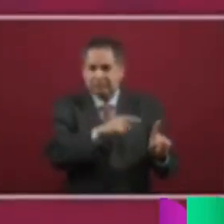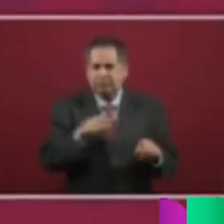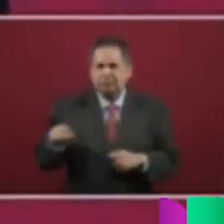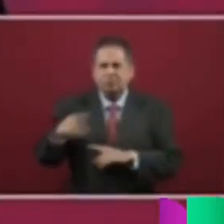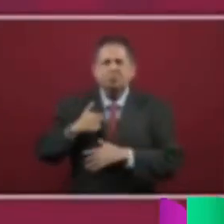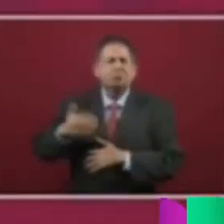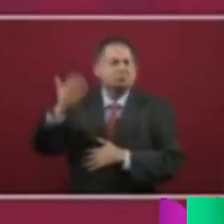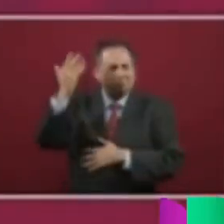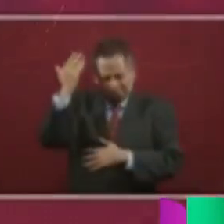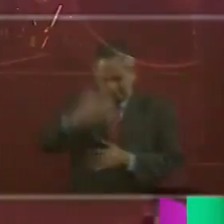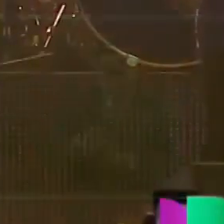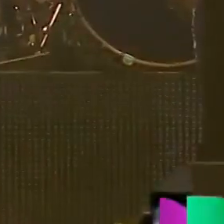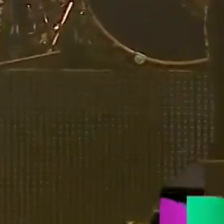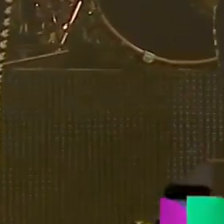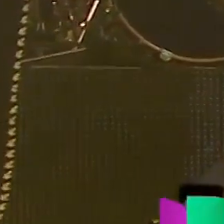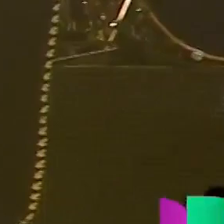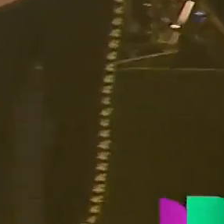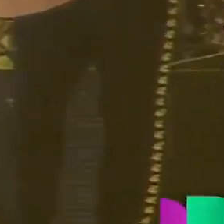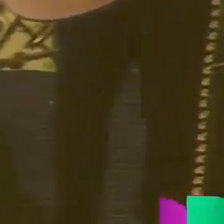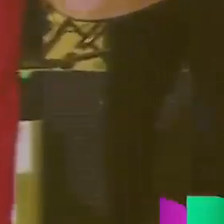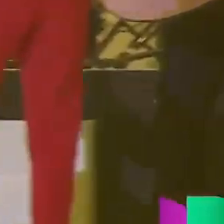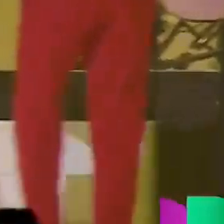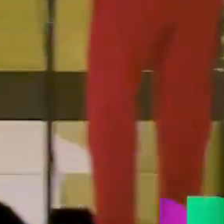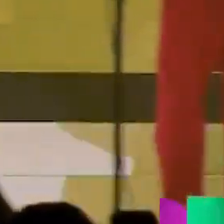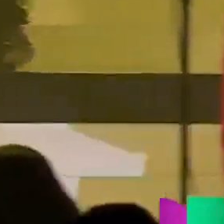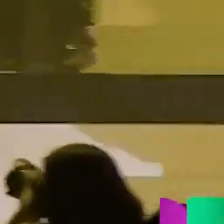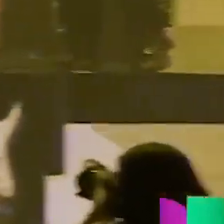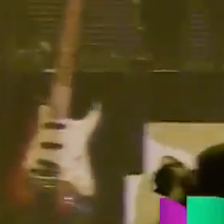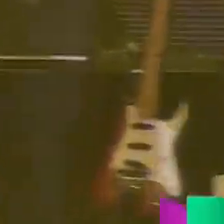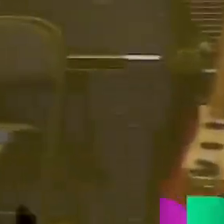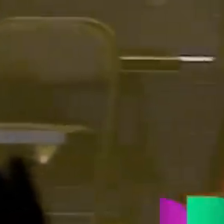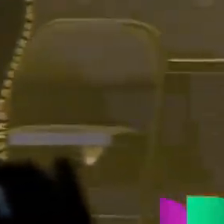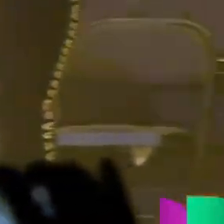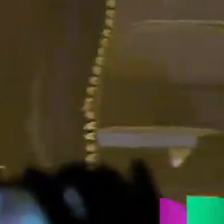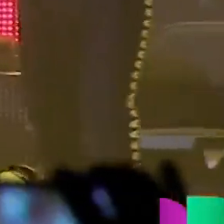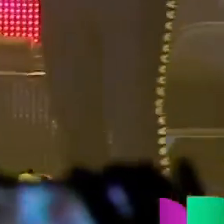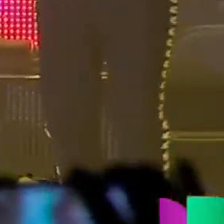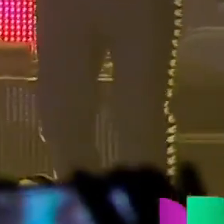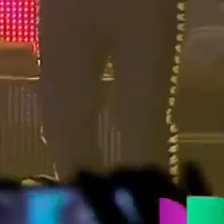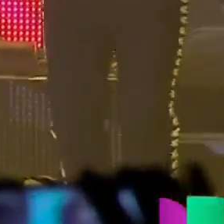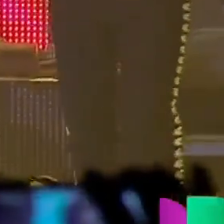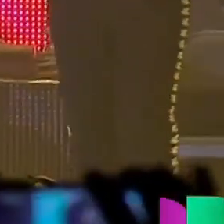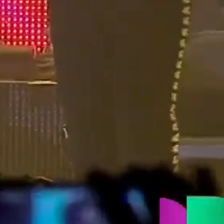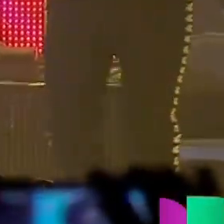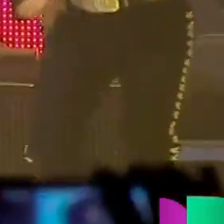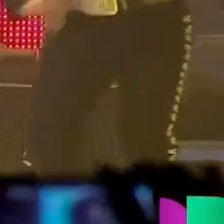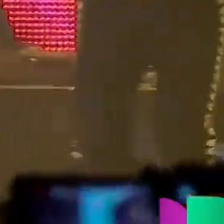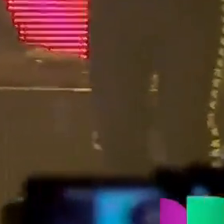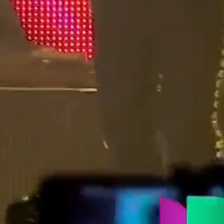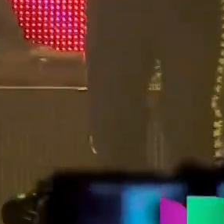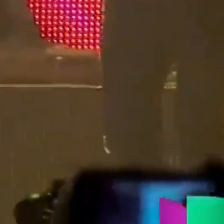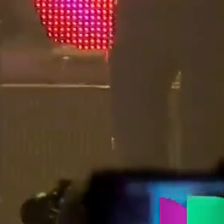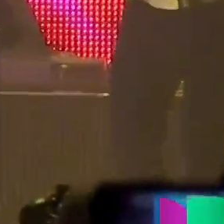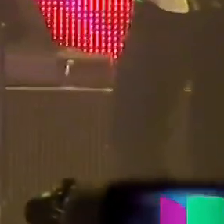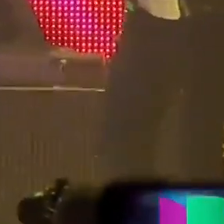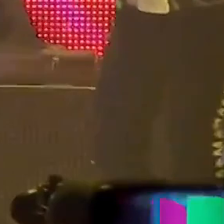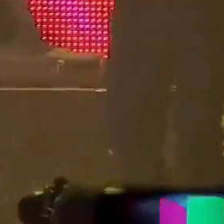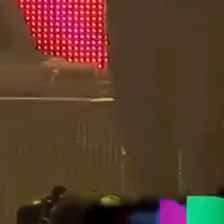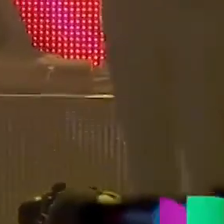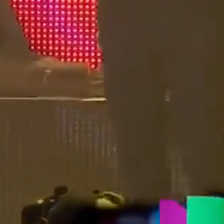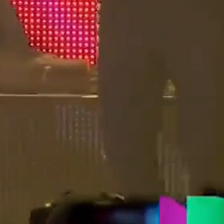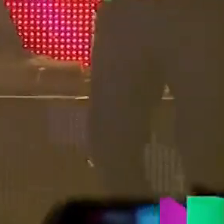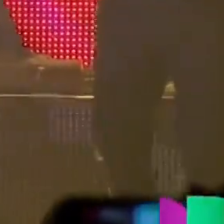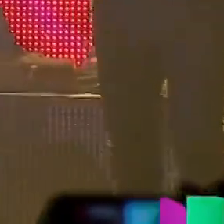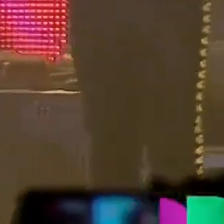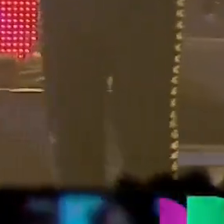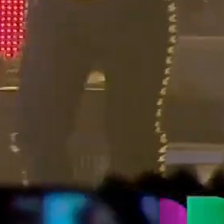que vive Juan Gabriel y me entregó una carta. Pero